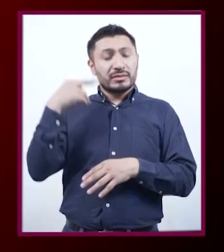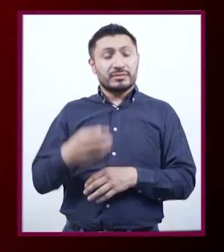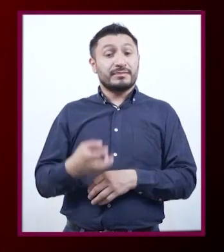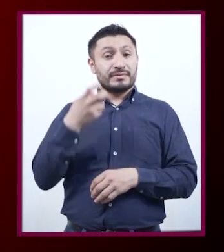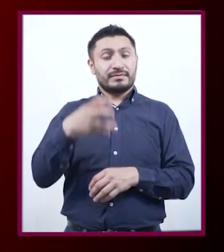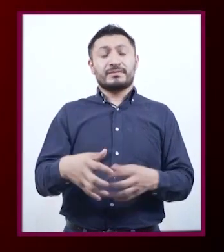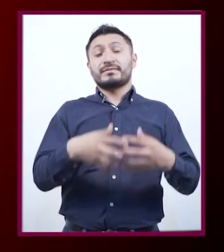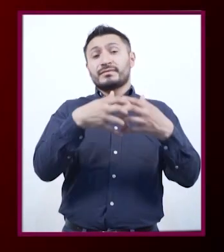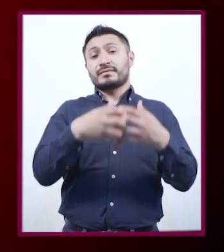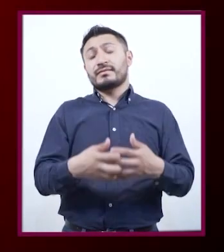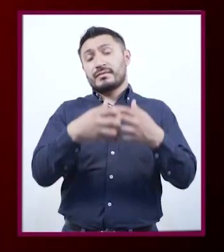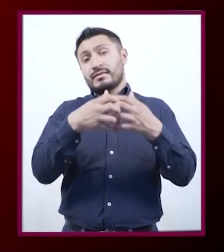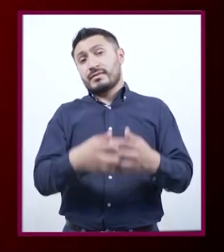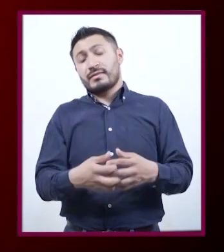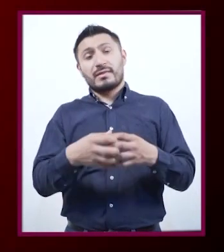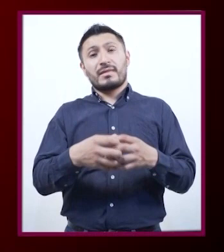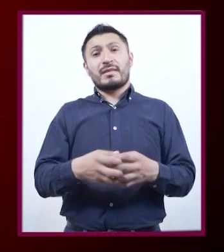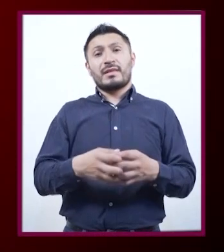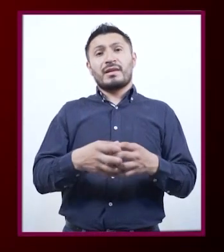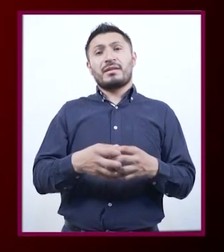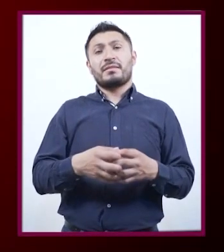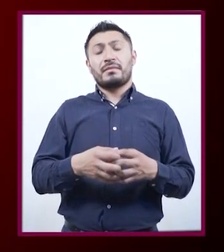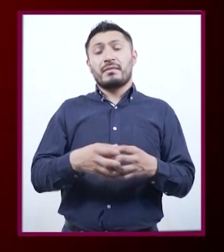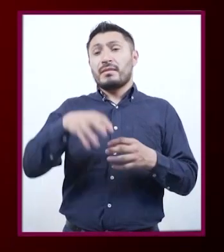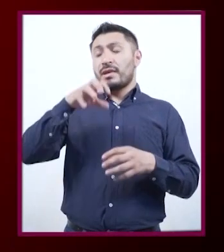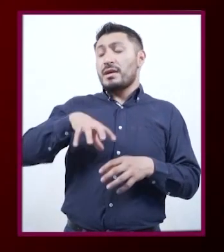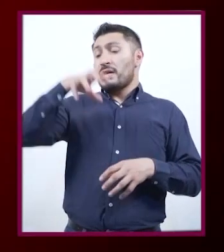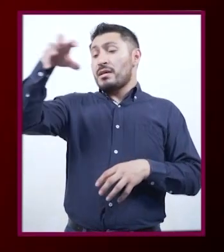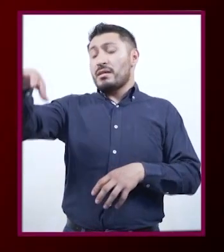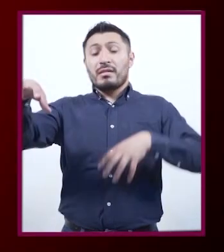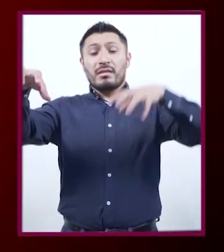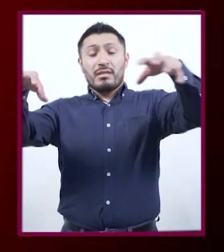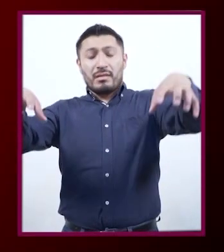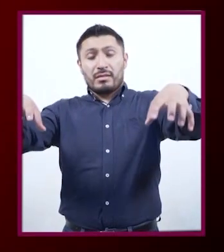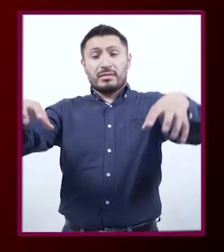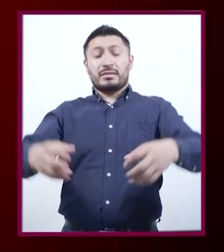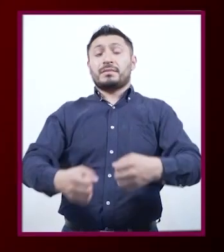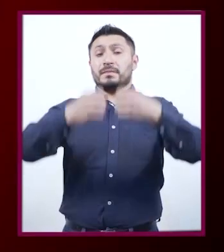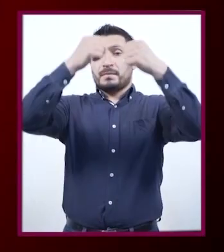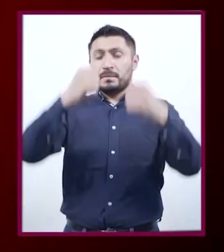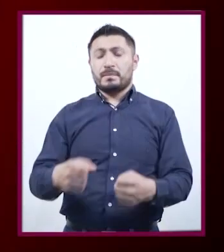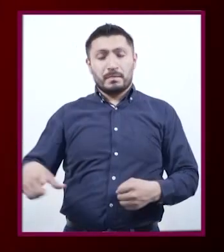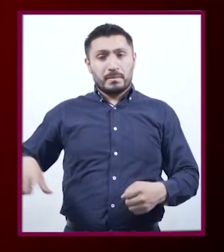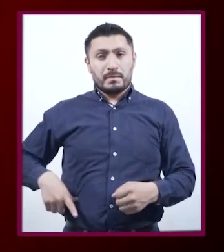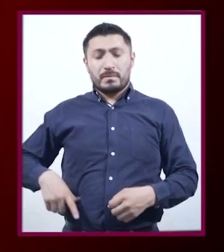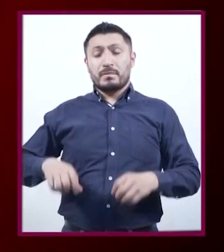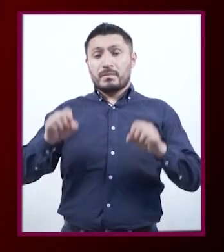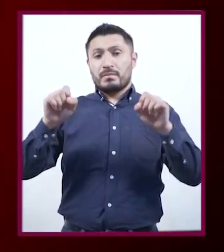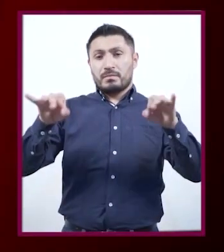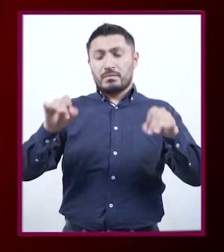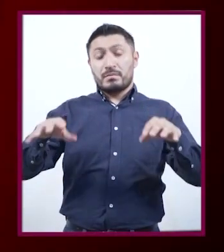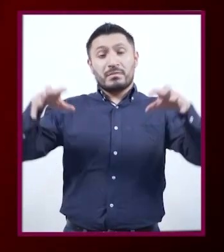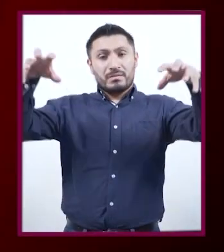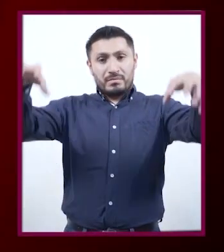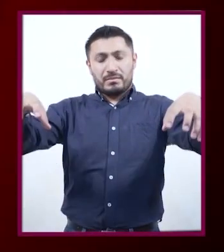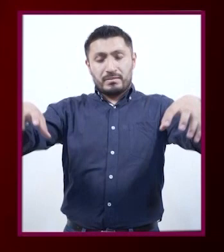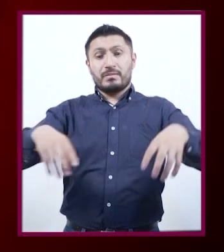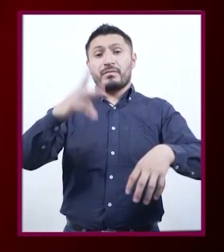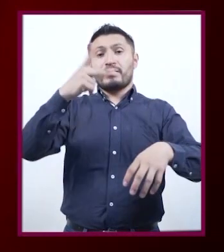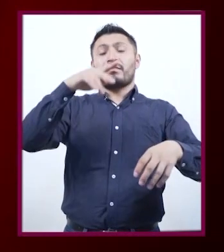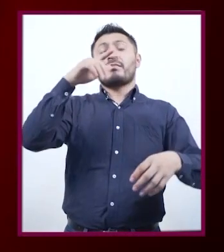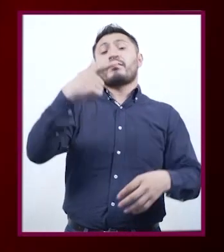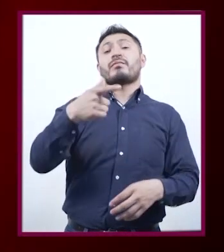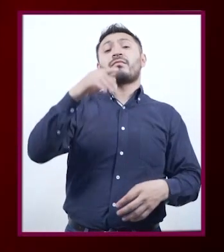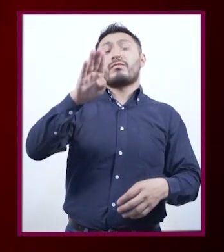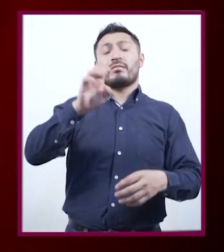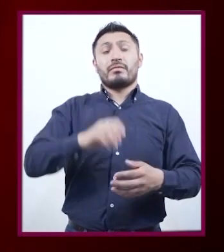de la activación del sistema desde 2 pisos francos del Comité de Seguridad del Estado, de la entonces Unión Soviética, la